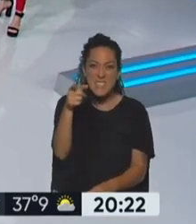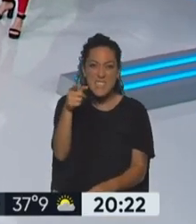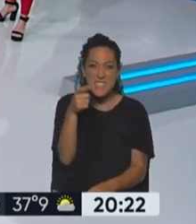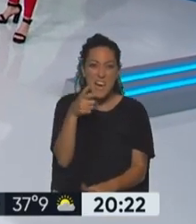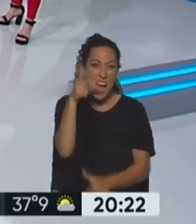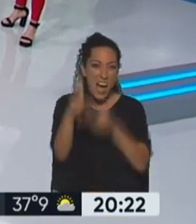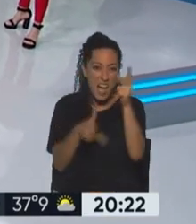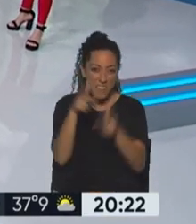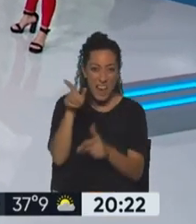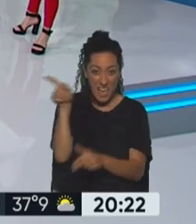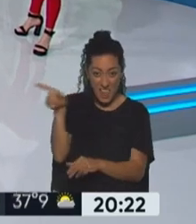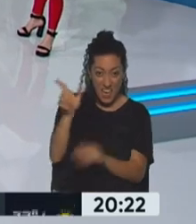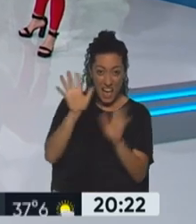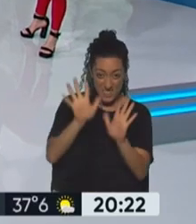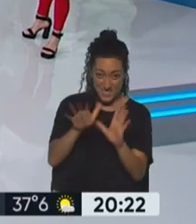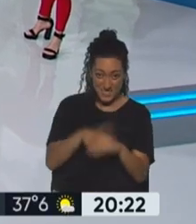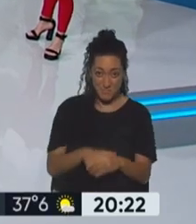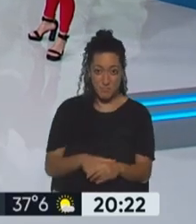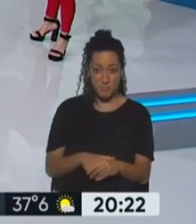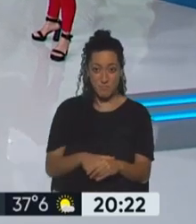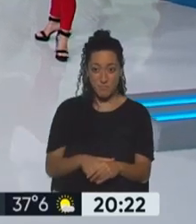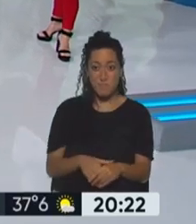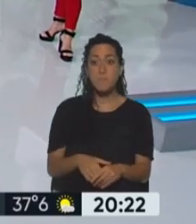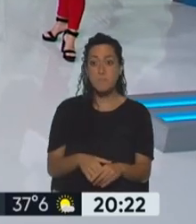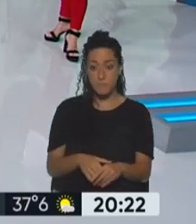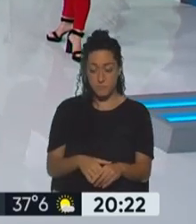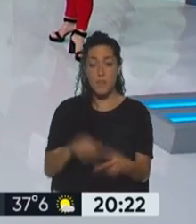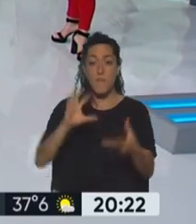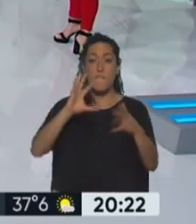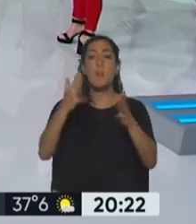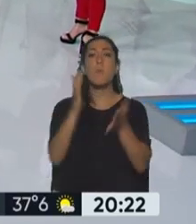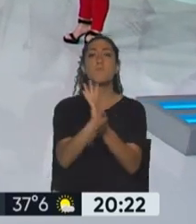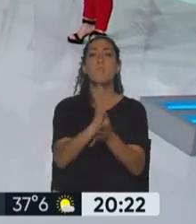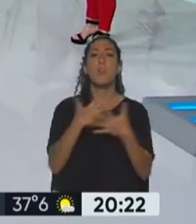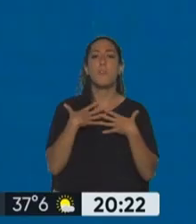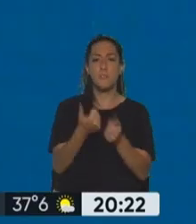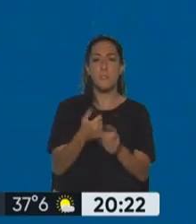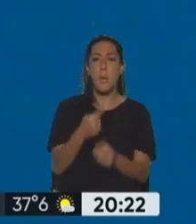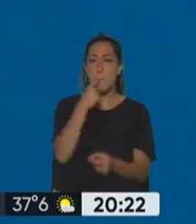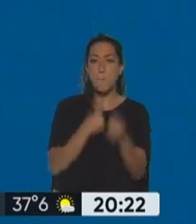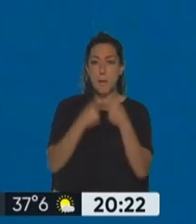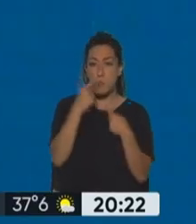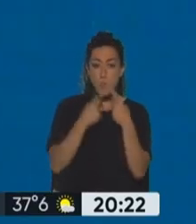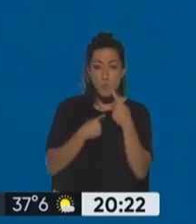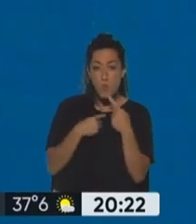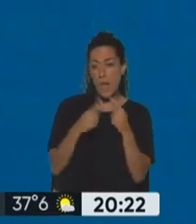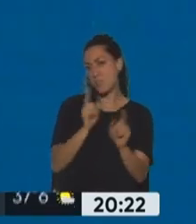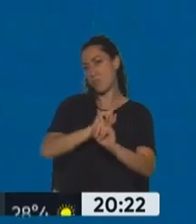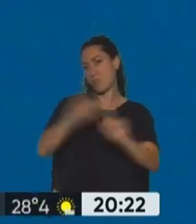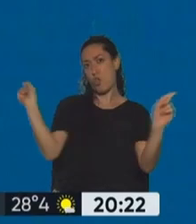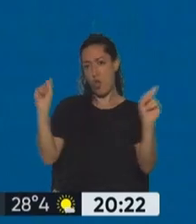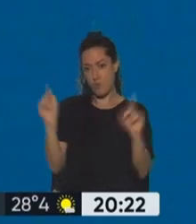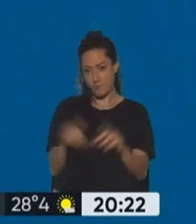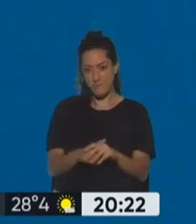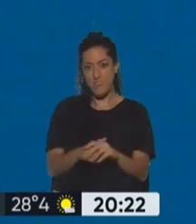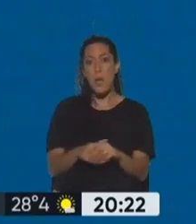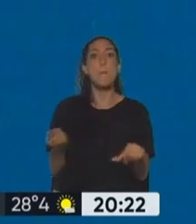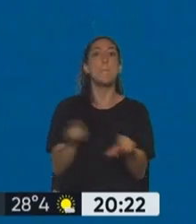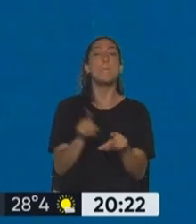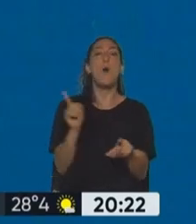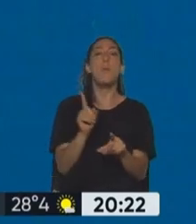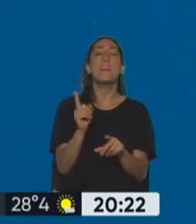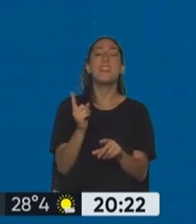lugares. Esto lo dice él. Esto lo dice él en su defensa, porque dice, no me van a hacer preguntas, no se prestó a que le hicieran preguntas cuando le toca la